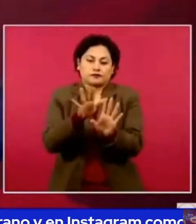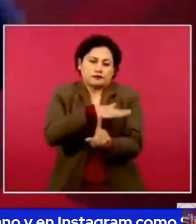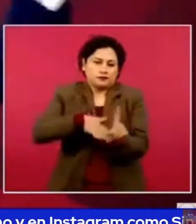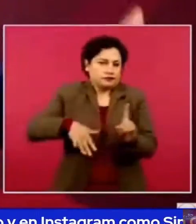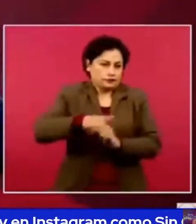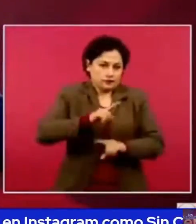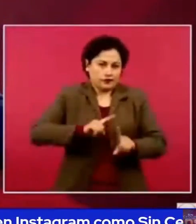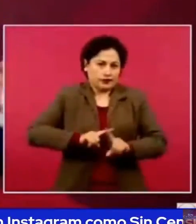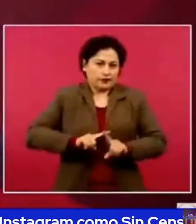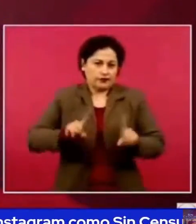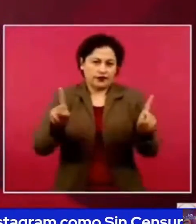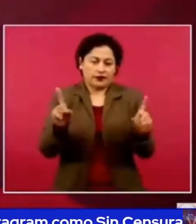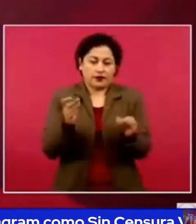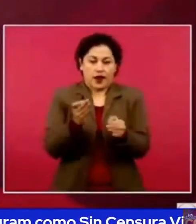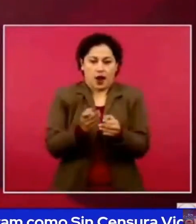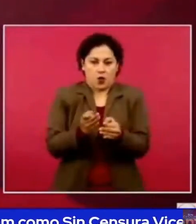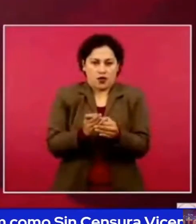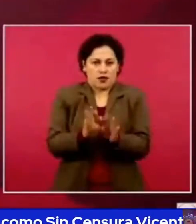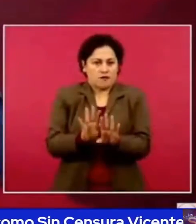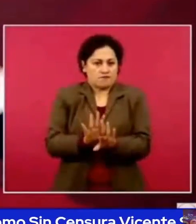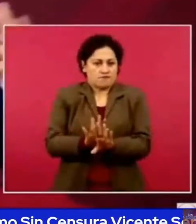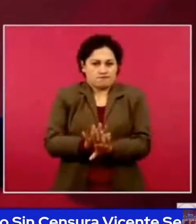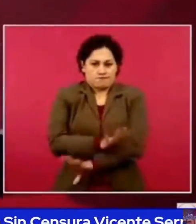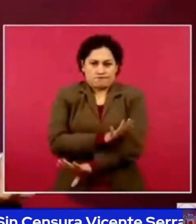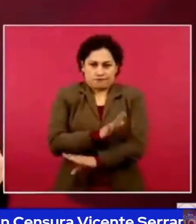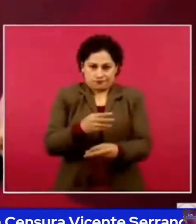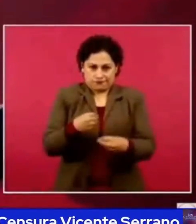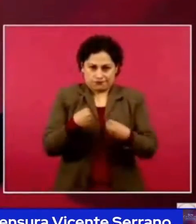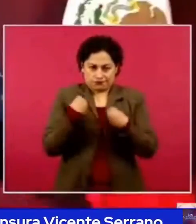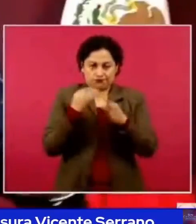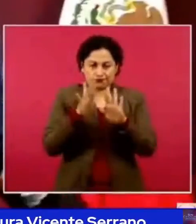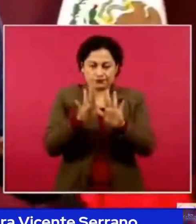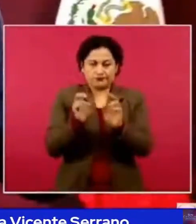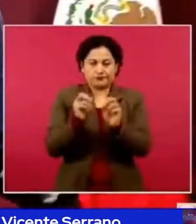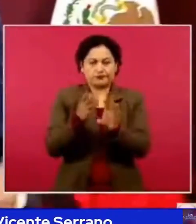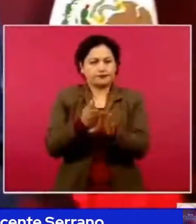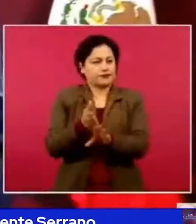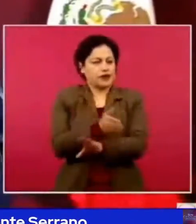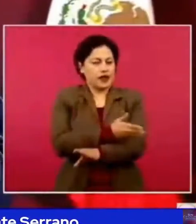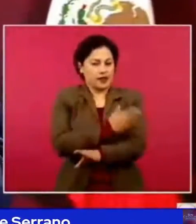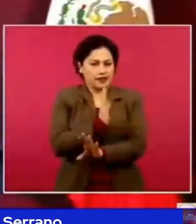porque ya hay una nueva realidad. Ahora, pues